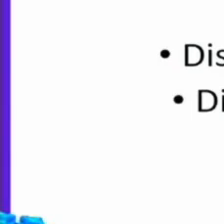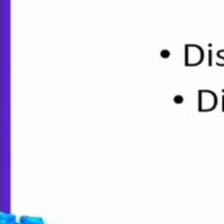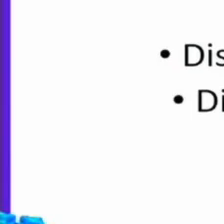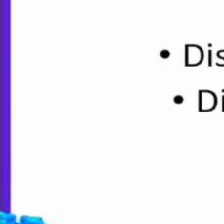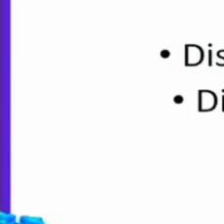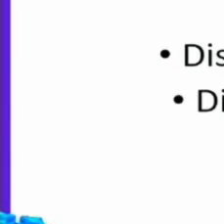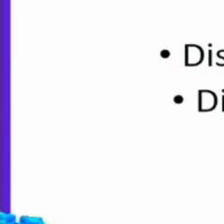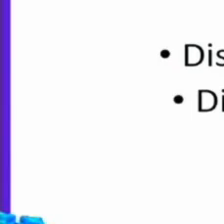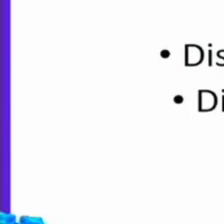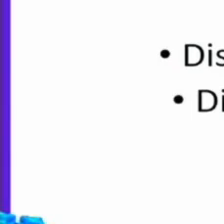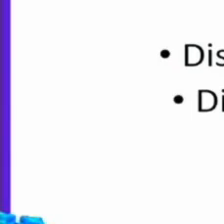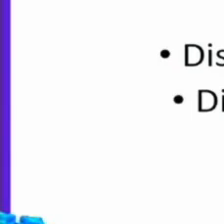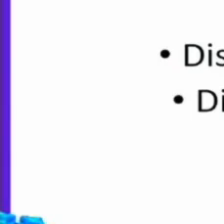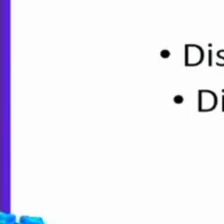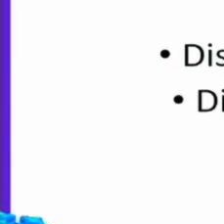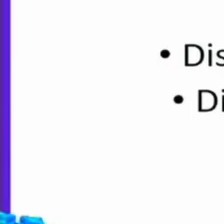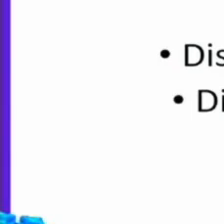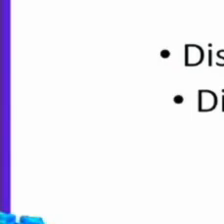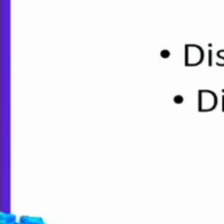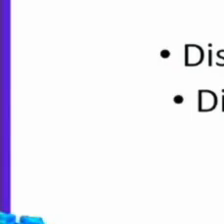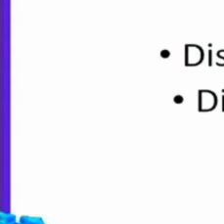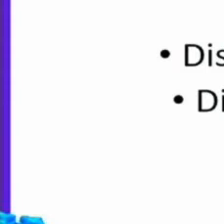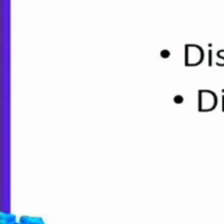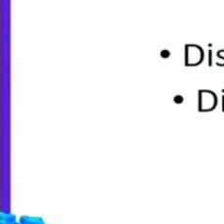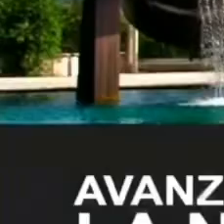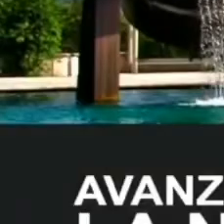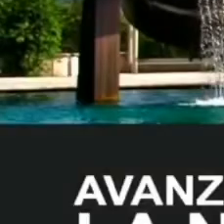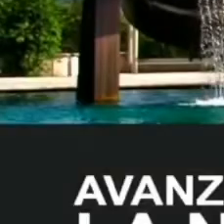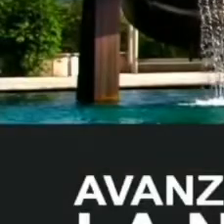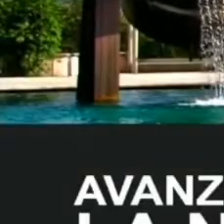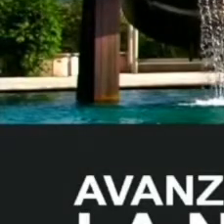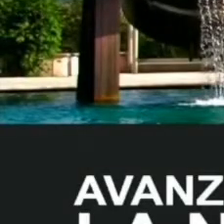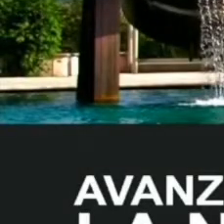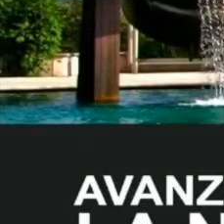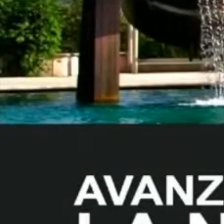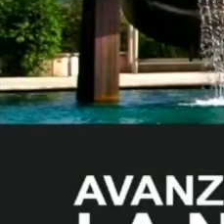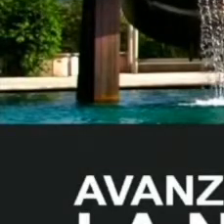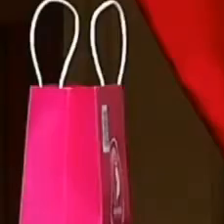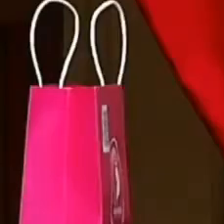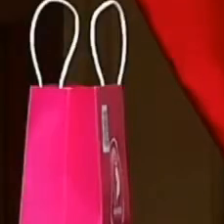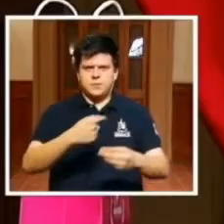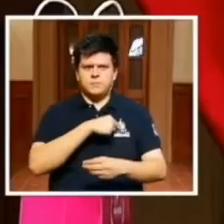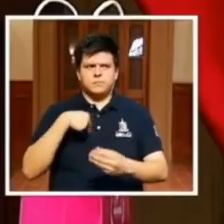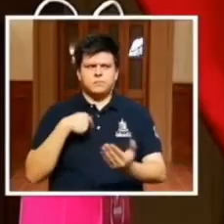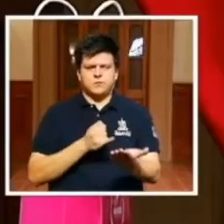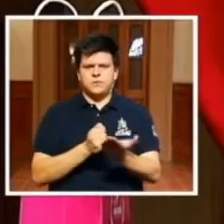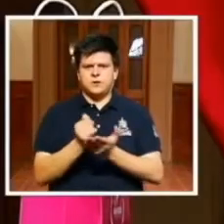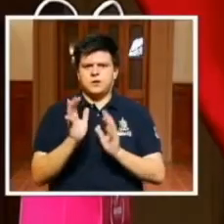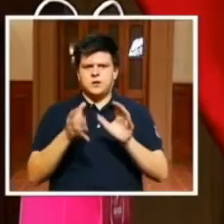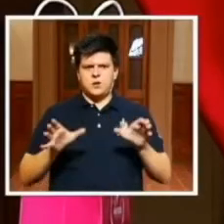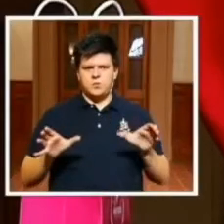intensiva de camas de hospitalización en la tasa de transmisión pues hemos decidido el